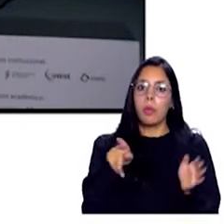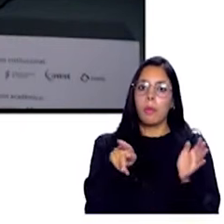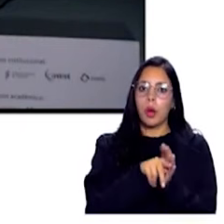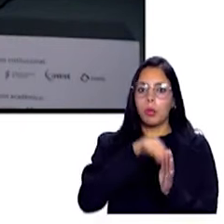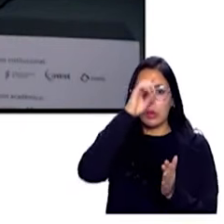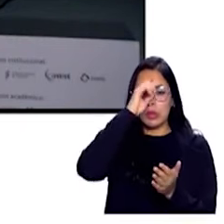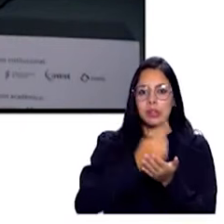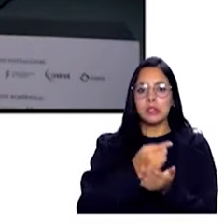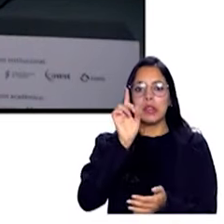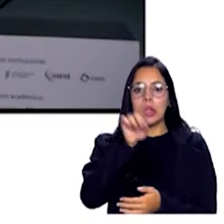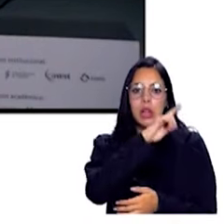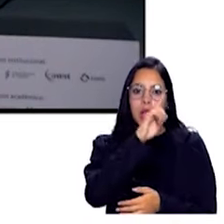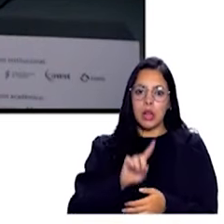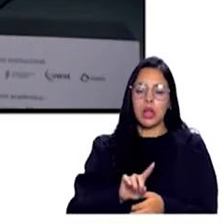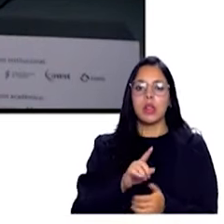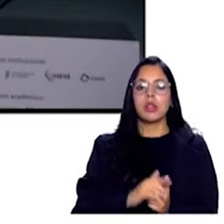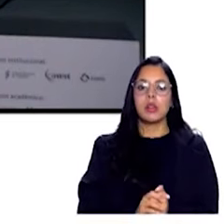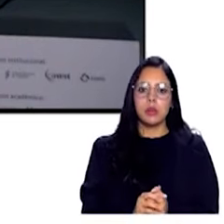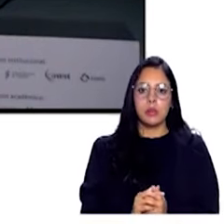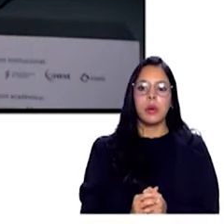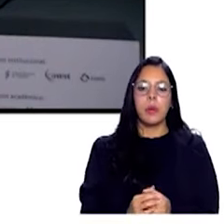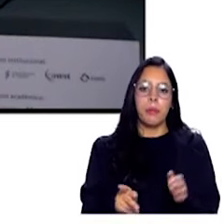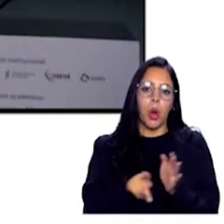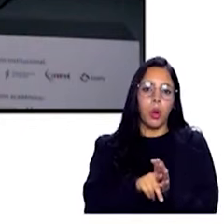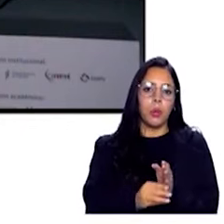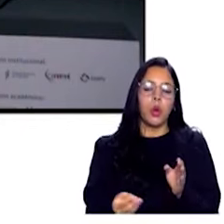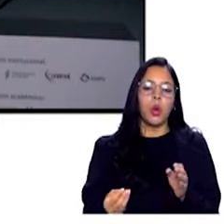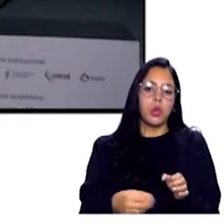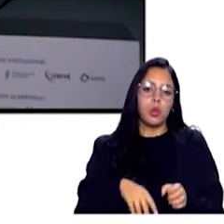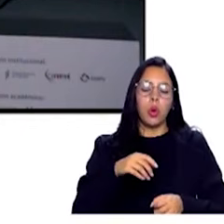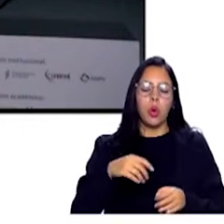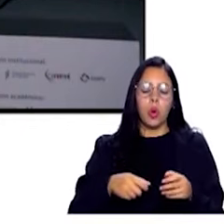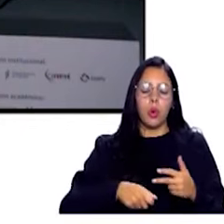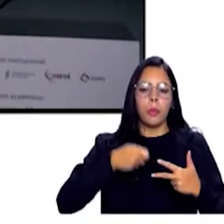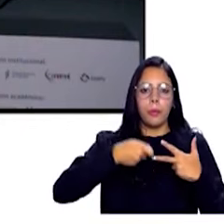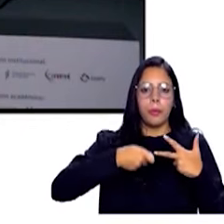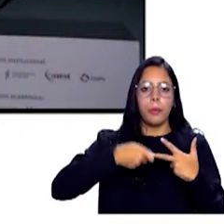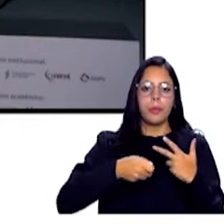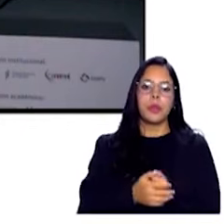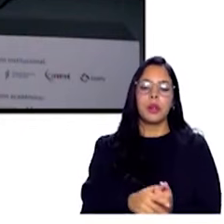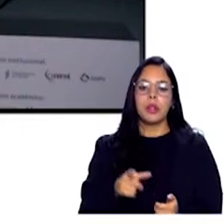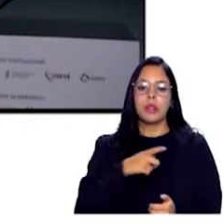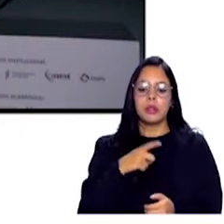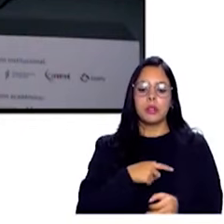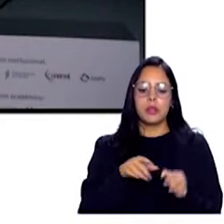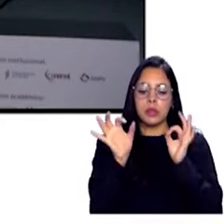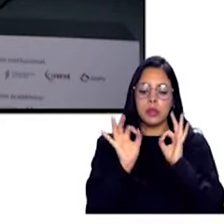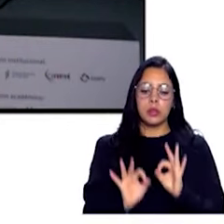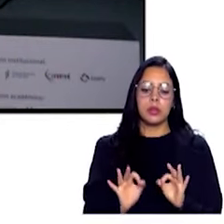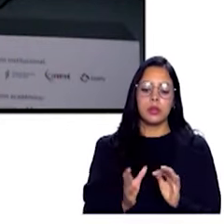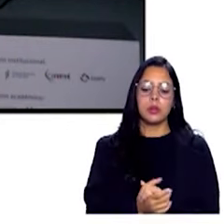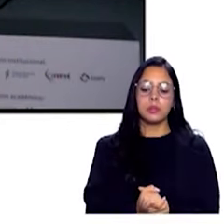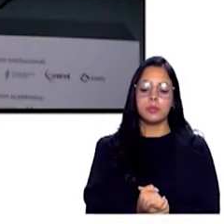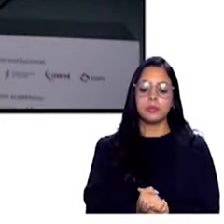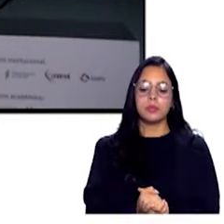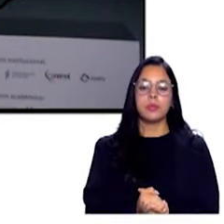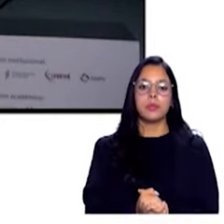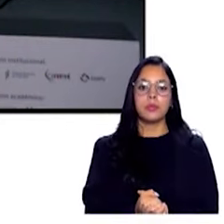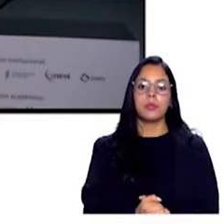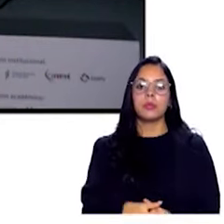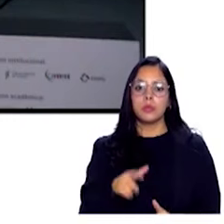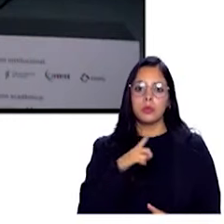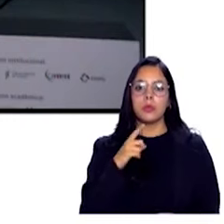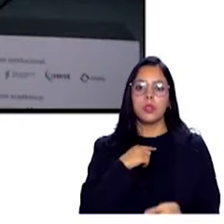del poder judicial para asegur Y los dos las dos esenci que deben cumplir los